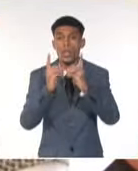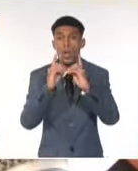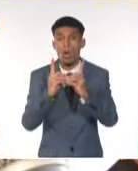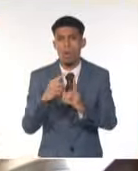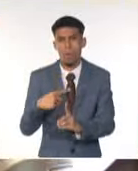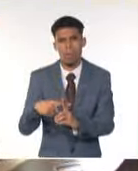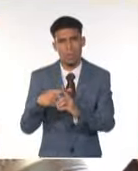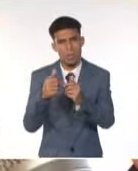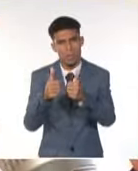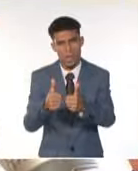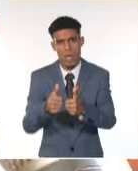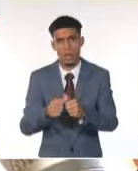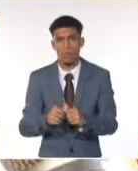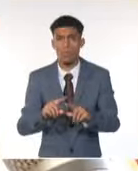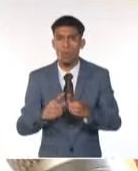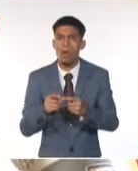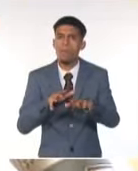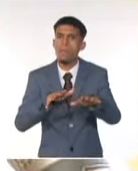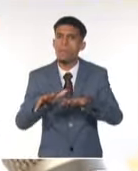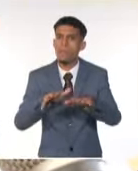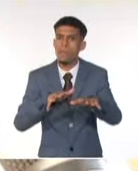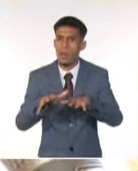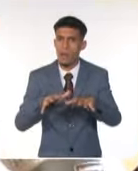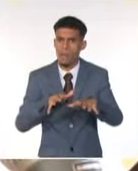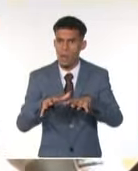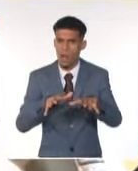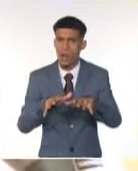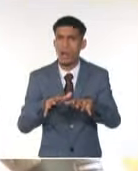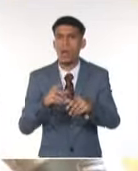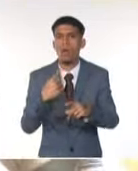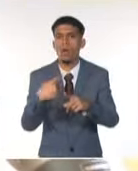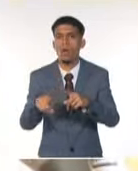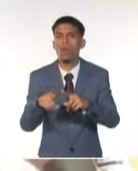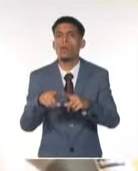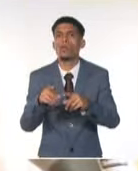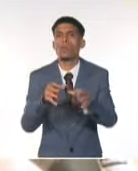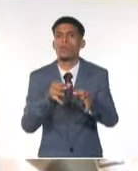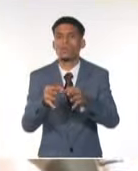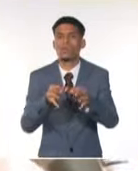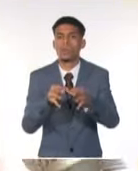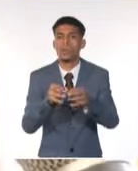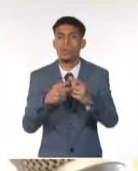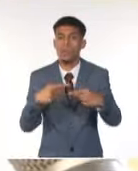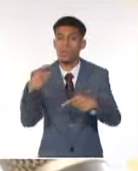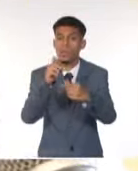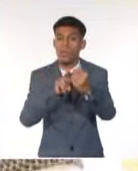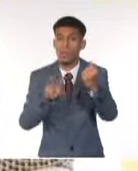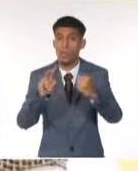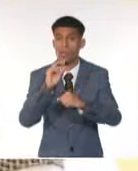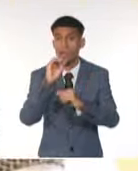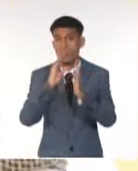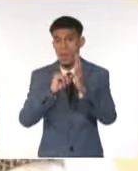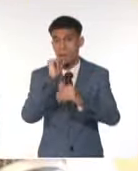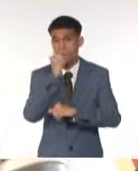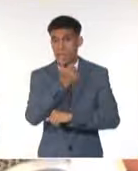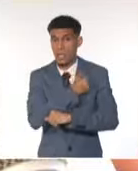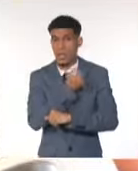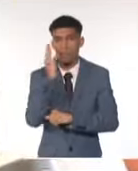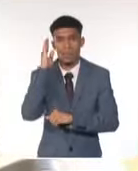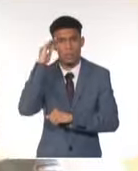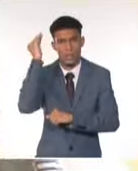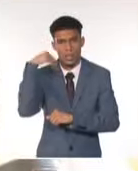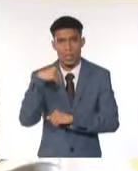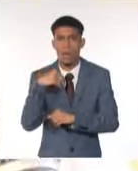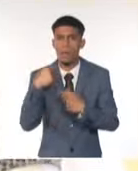positivo, porque nos prepara para enfrentar empeños superiores y sobre todo una provincia que en el mes de diciembre, ya se sabe, rinde cuenta a la